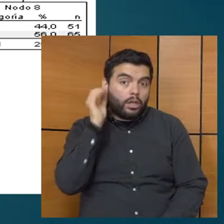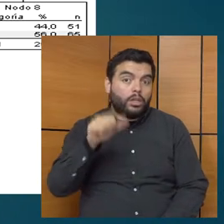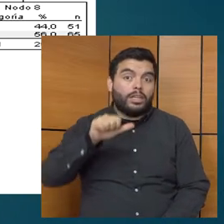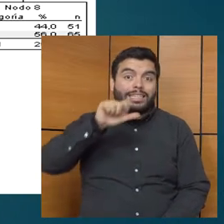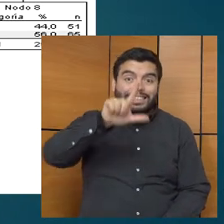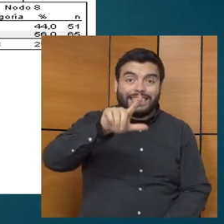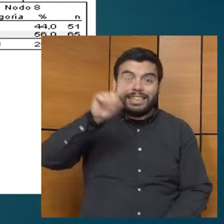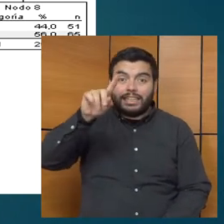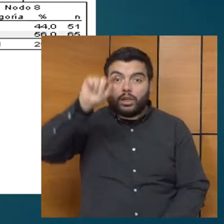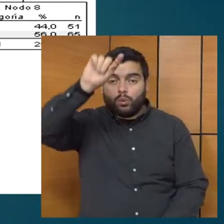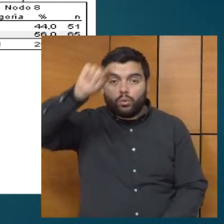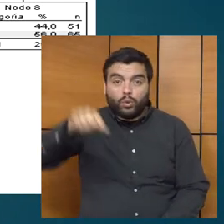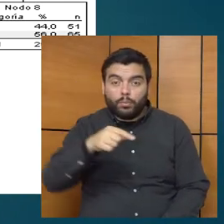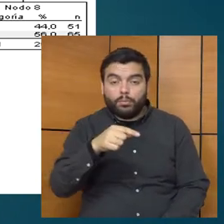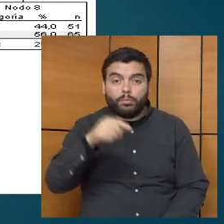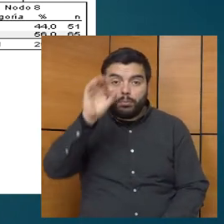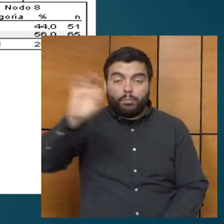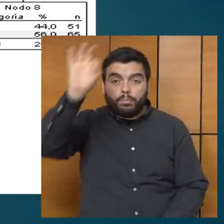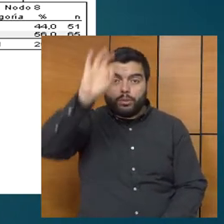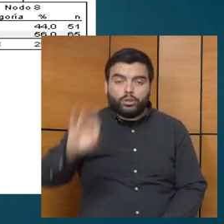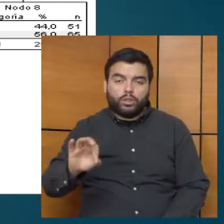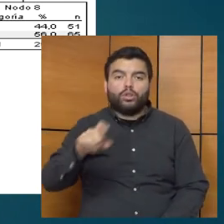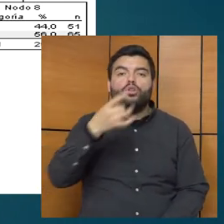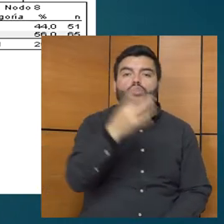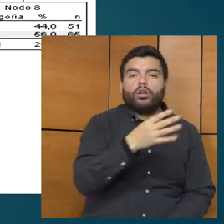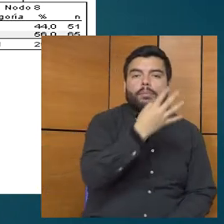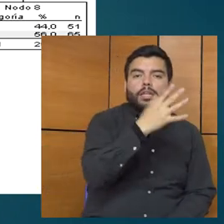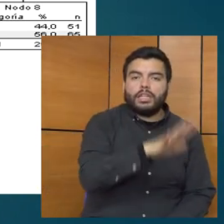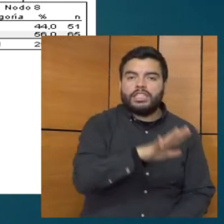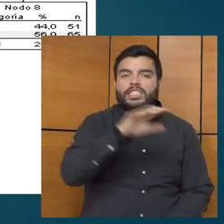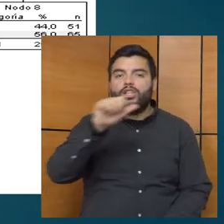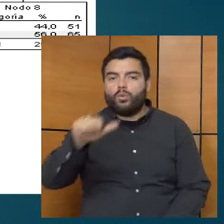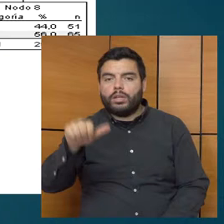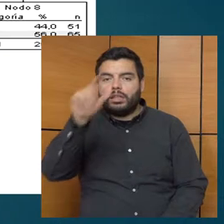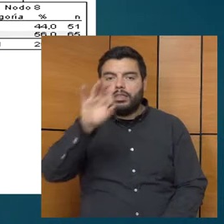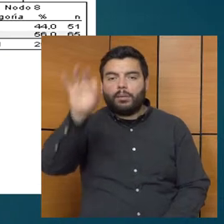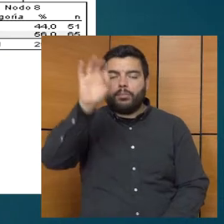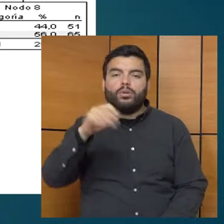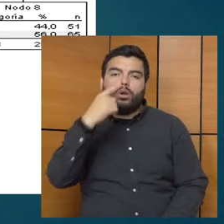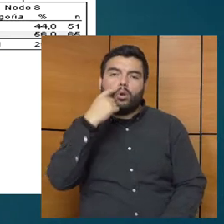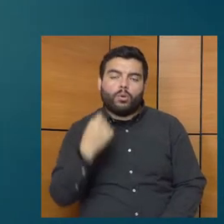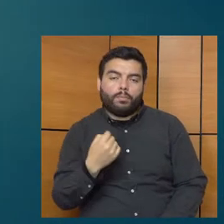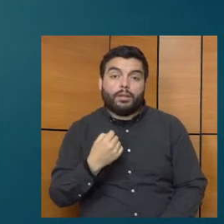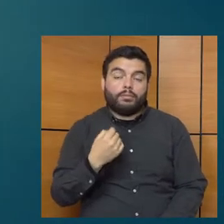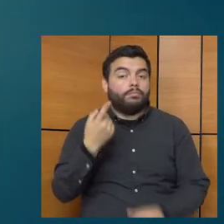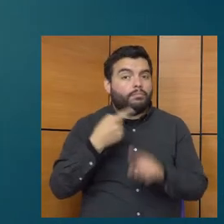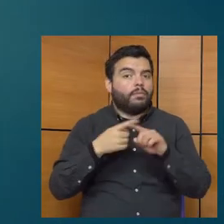un 71% frente a los hombres, que solo un 56%. Hay una diferencia ahí significativa.